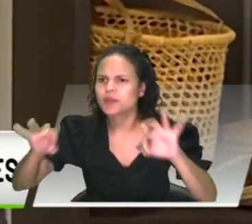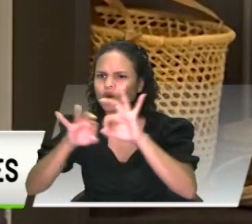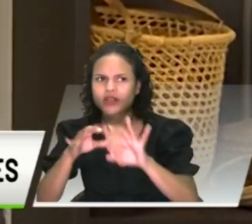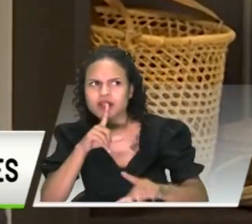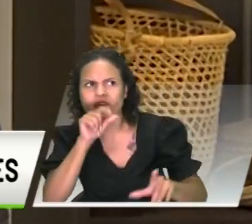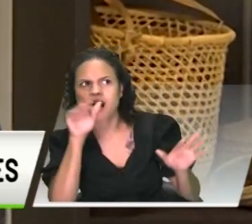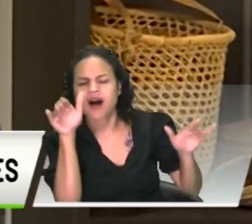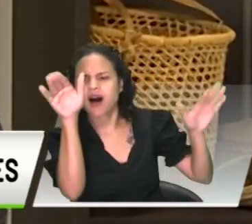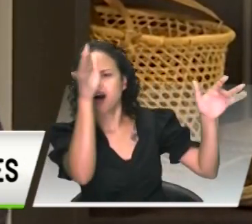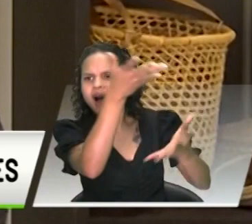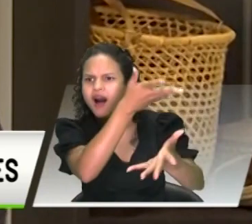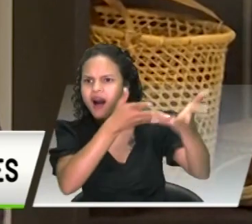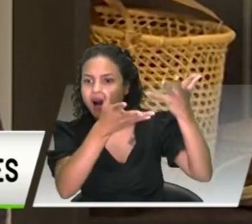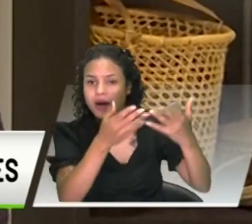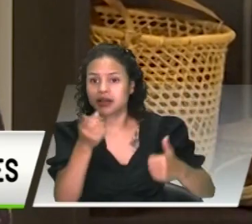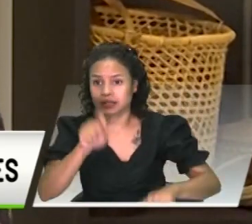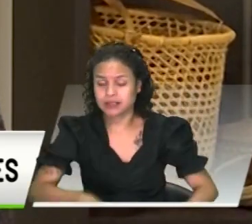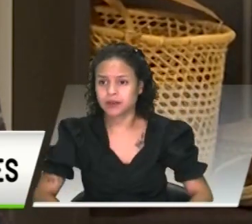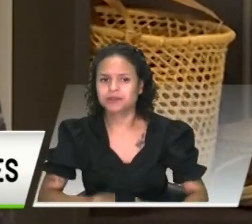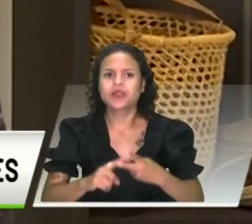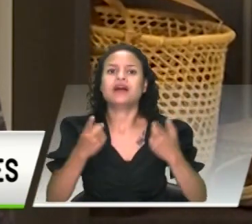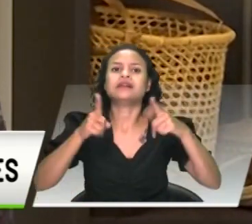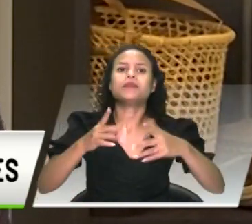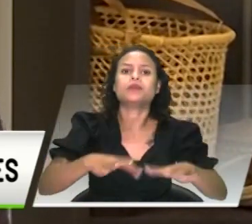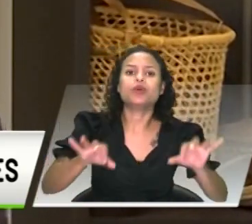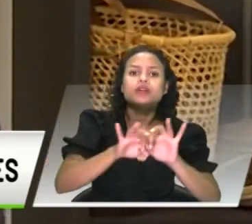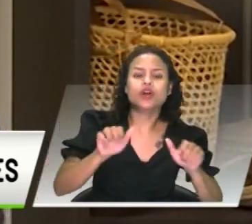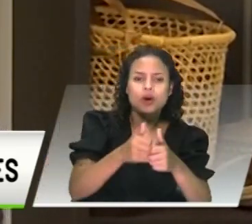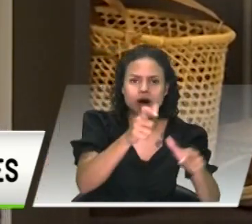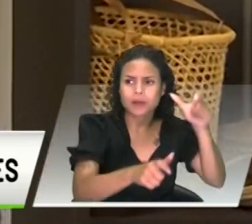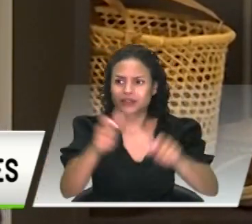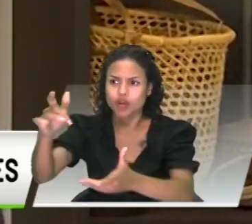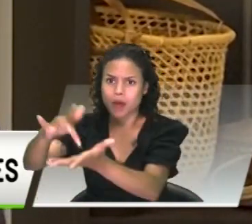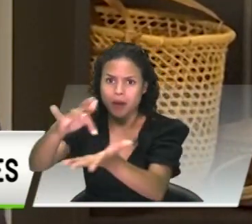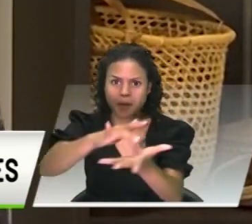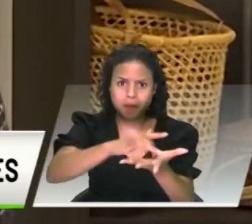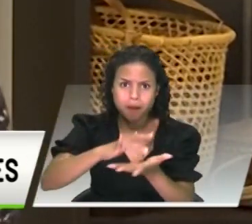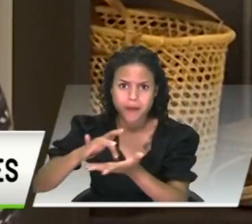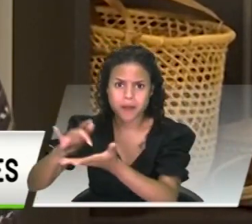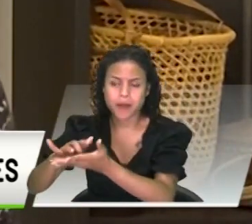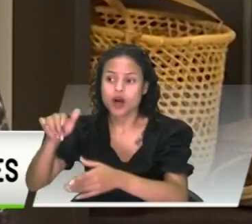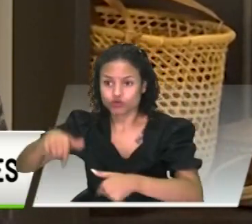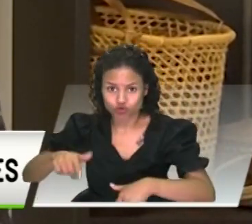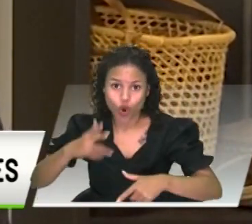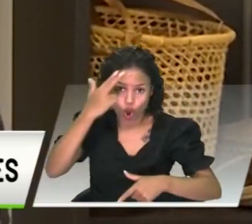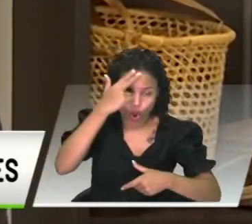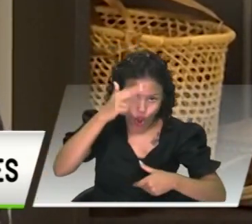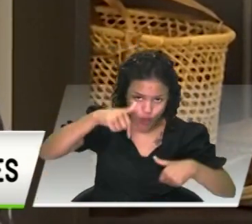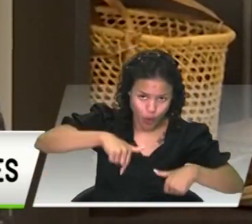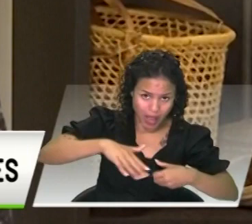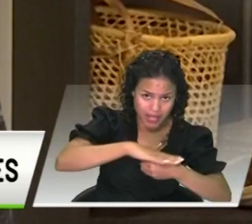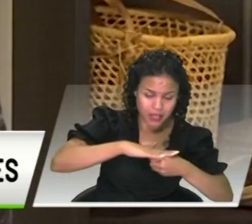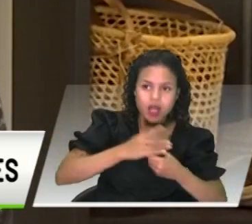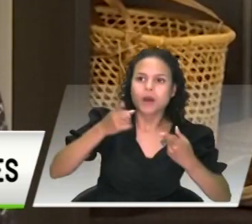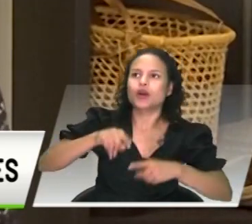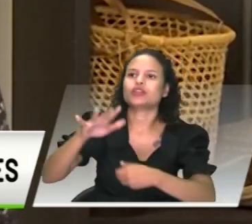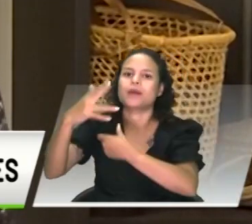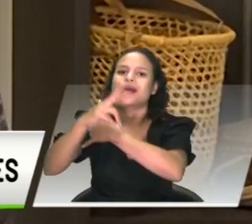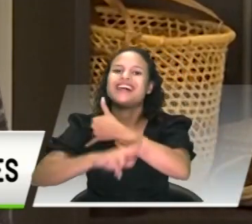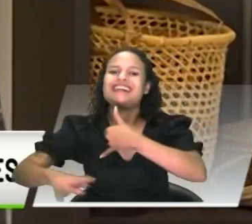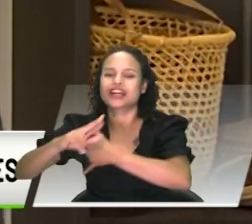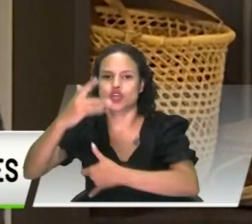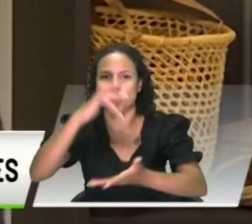de las aves, en fortalecer los mecanismos de participación local y regional, y también en generar